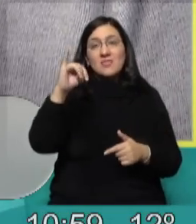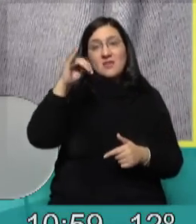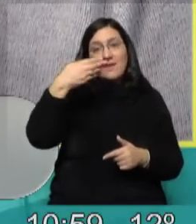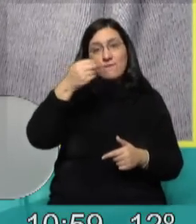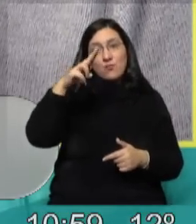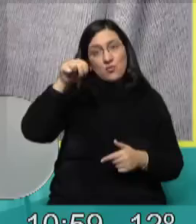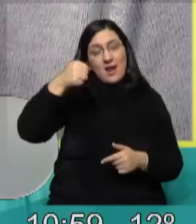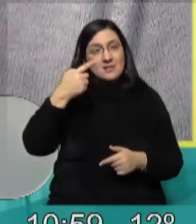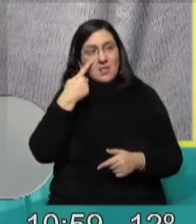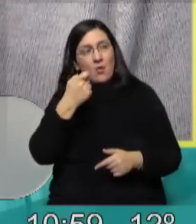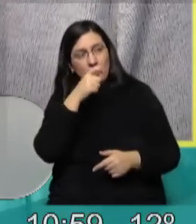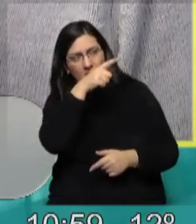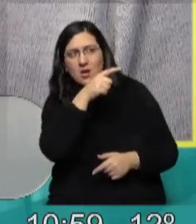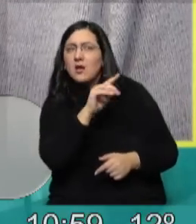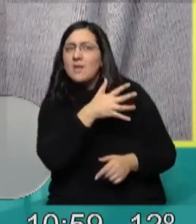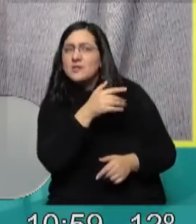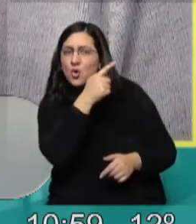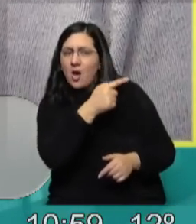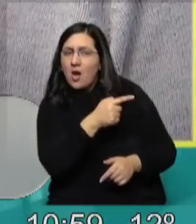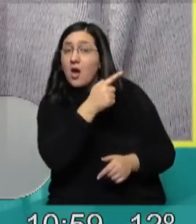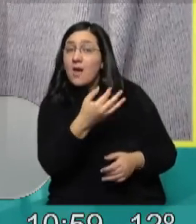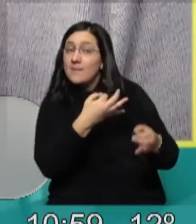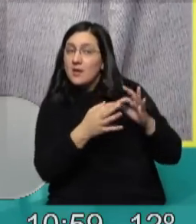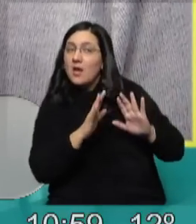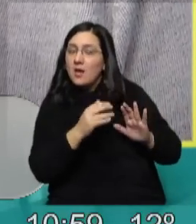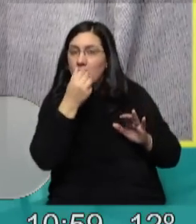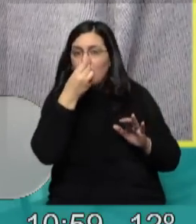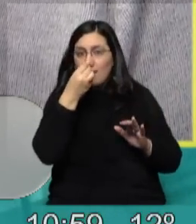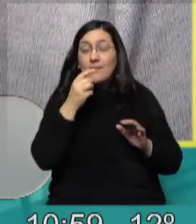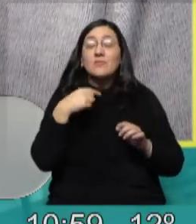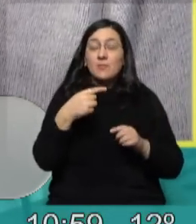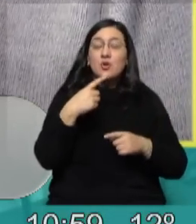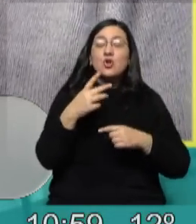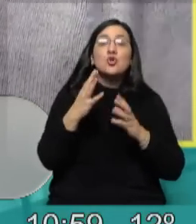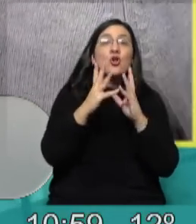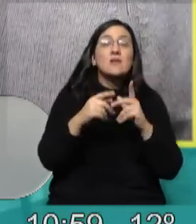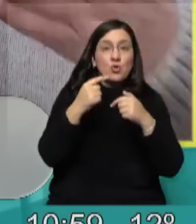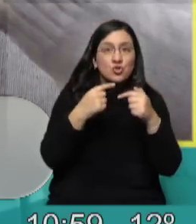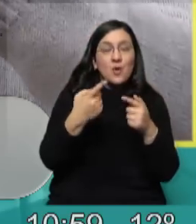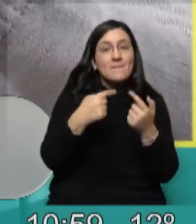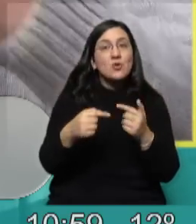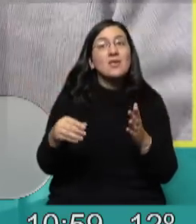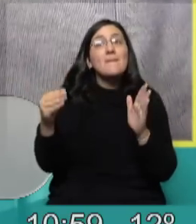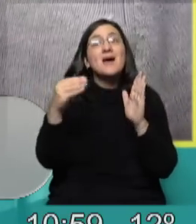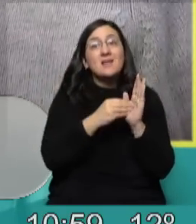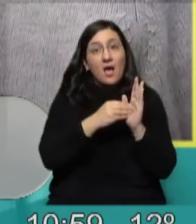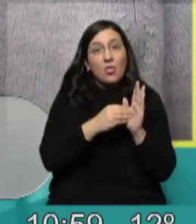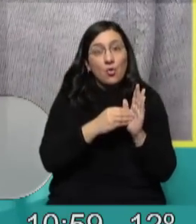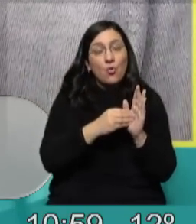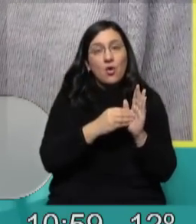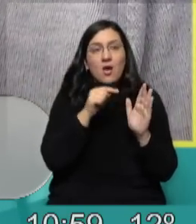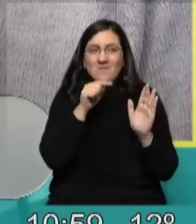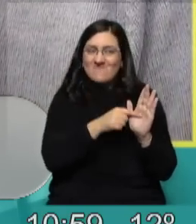esas licitaciones. A ver, después los organismos siguen adelante con las licitaciones, pero al menos queda estampado sobre el